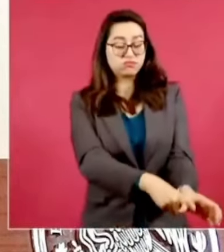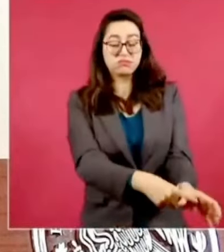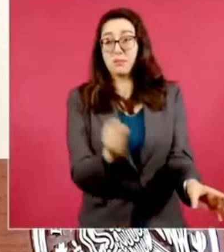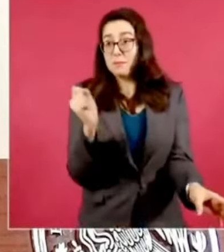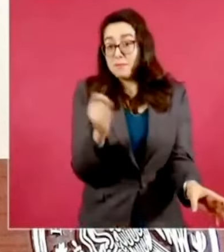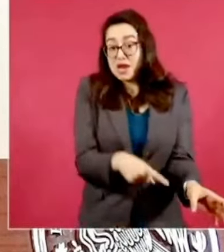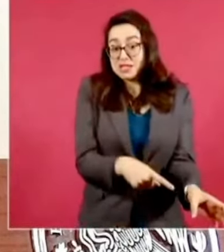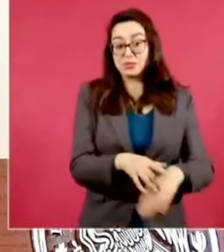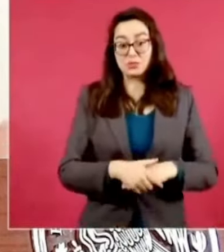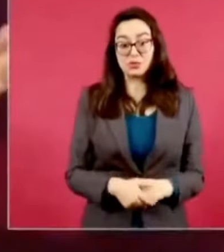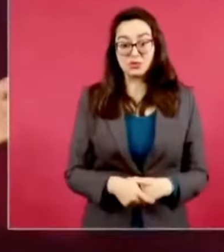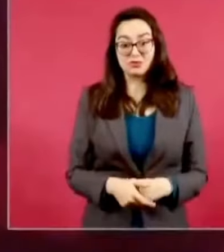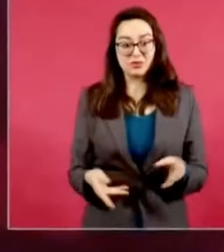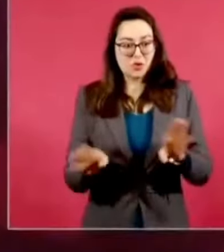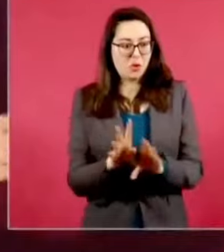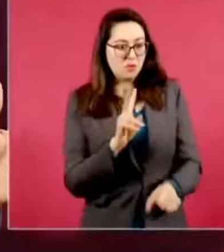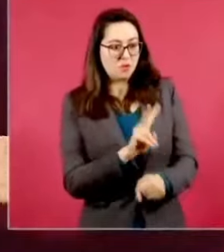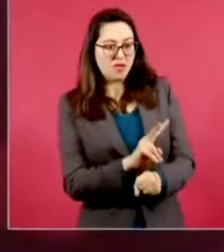Está muy difícil.